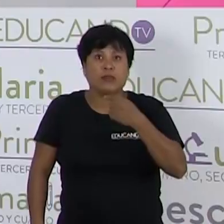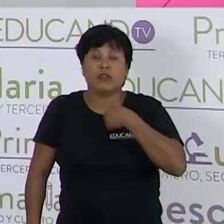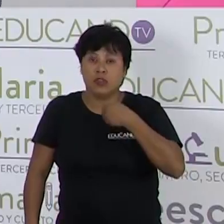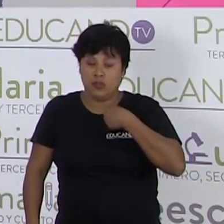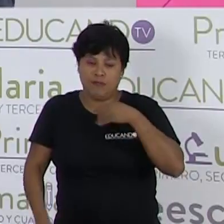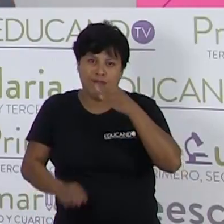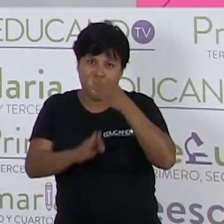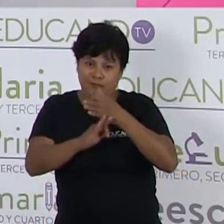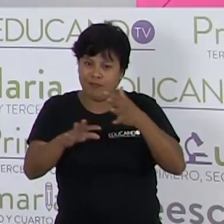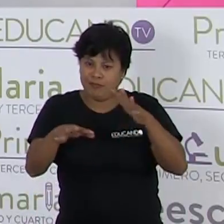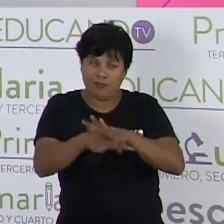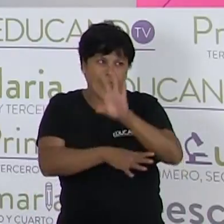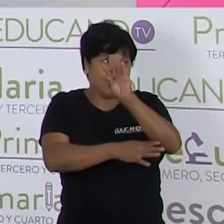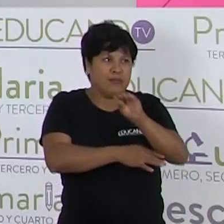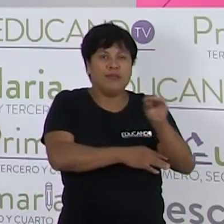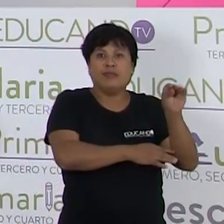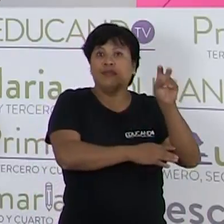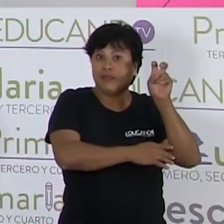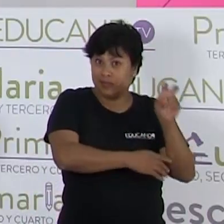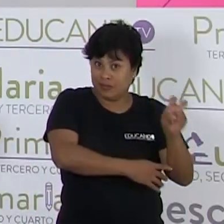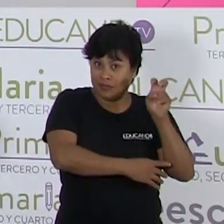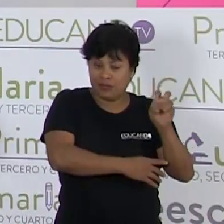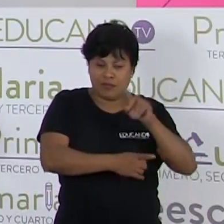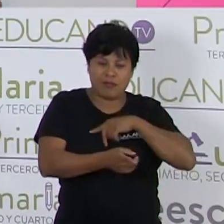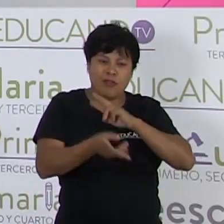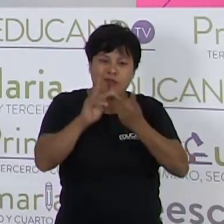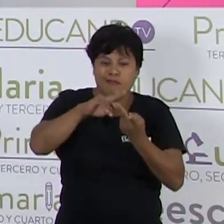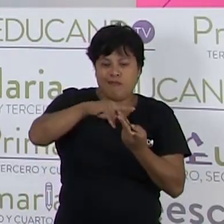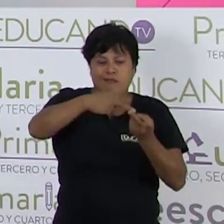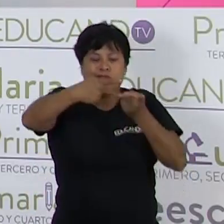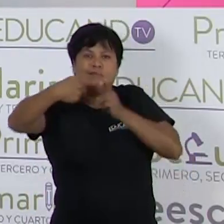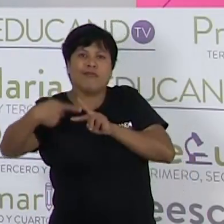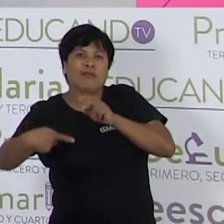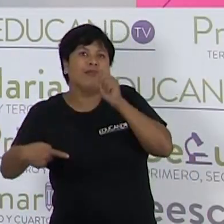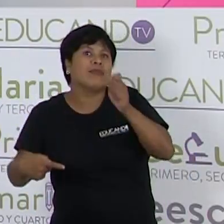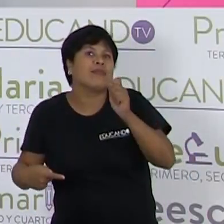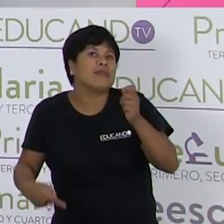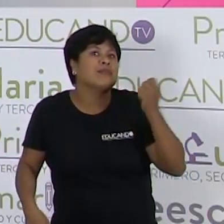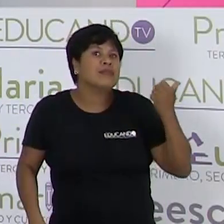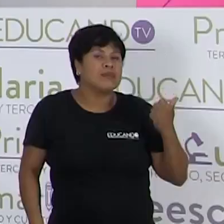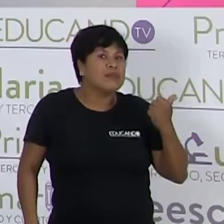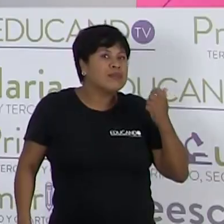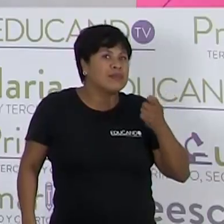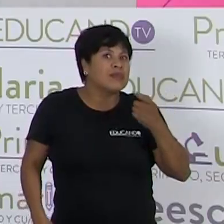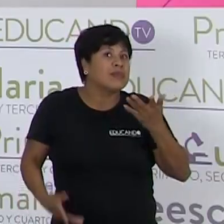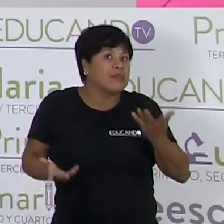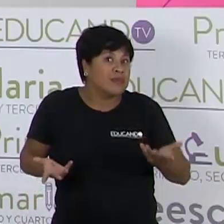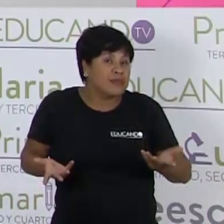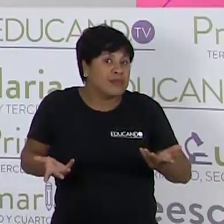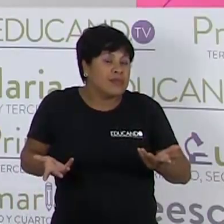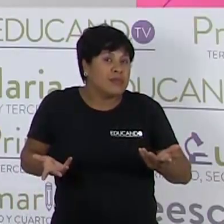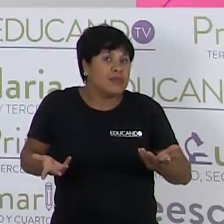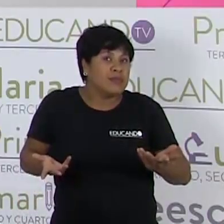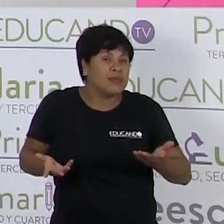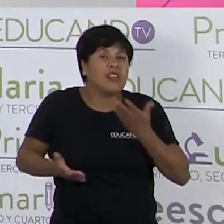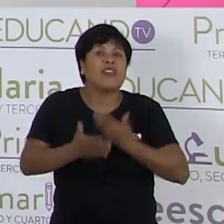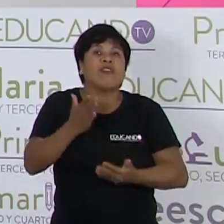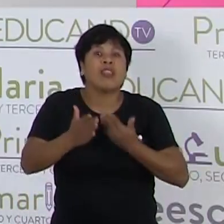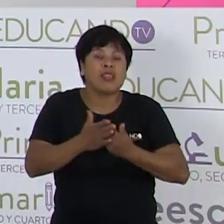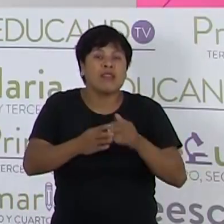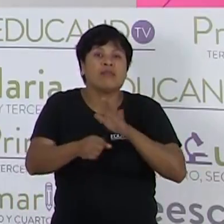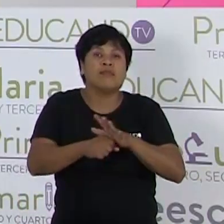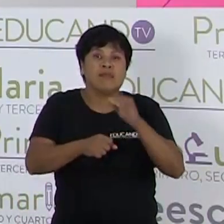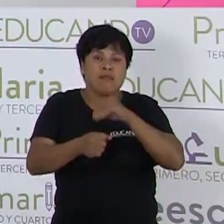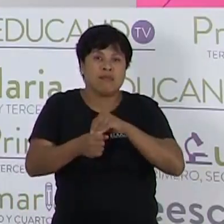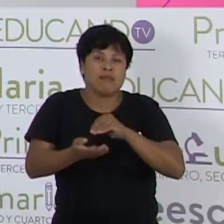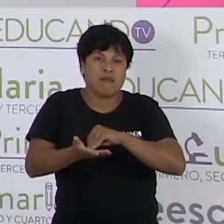acá y esta la volteo, ¿qué estaría yo formando? ¿Un qué? ¿Qué me falta?